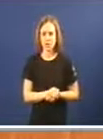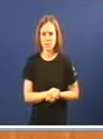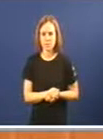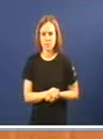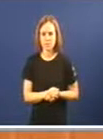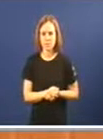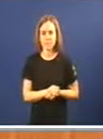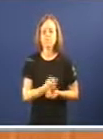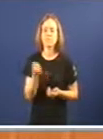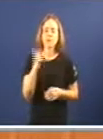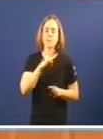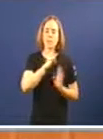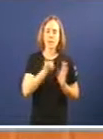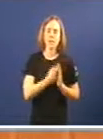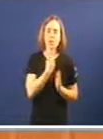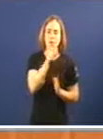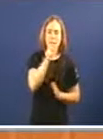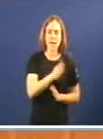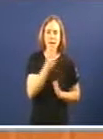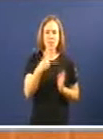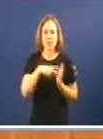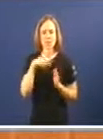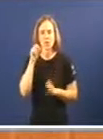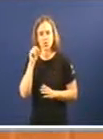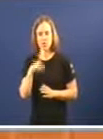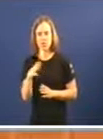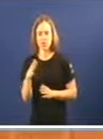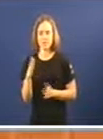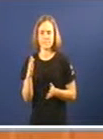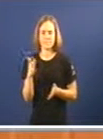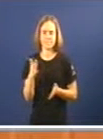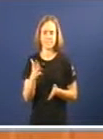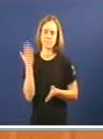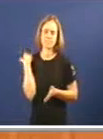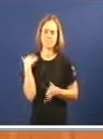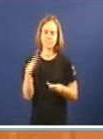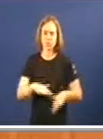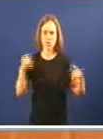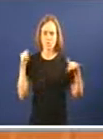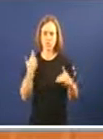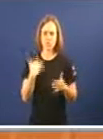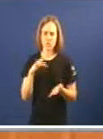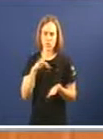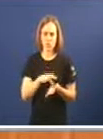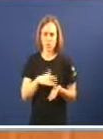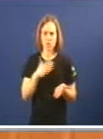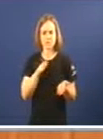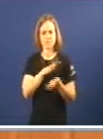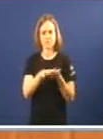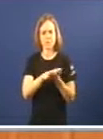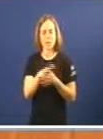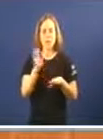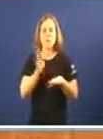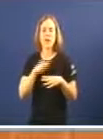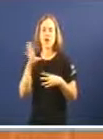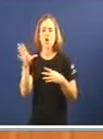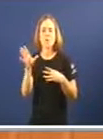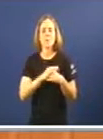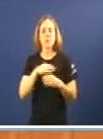ley 1/2000 12da que sea tratamos no anterior pleno para retirar o complemento de incapacidad de temporal